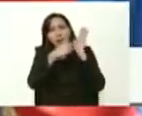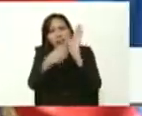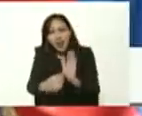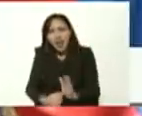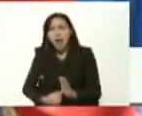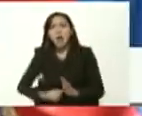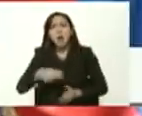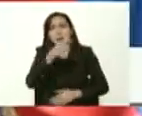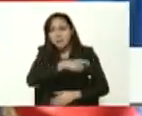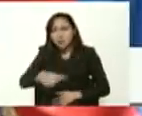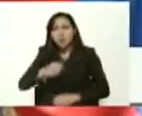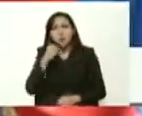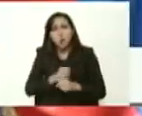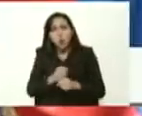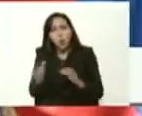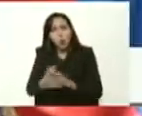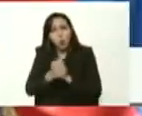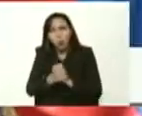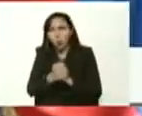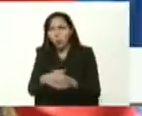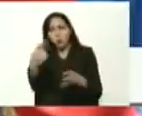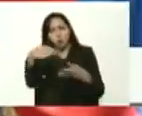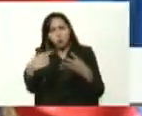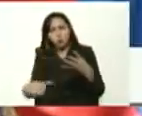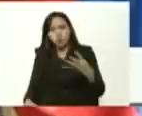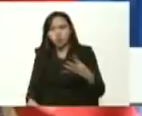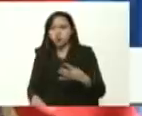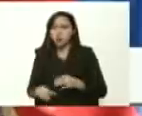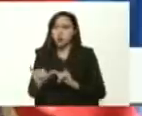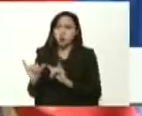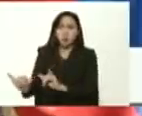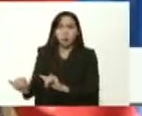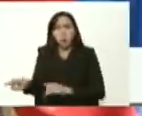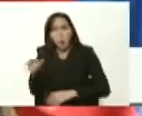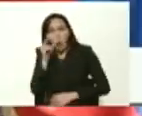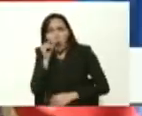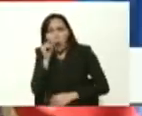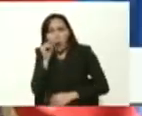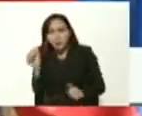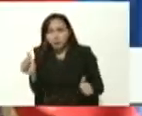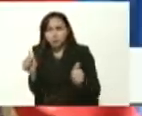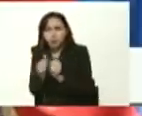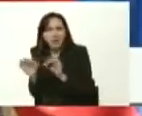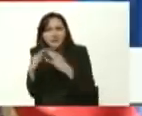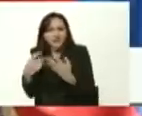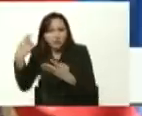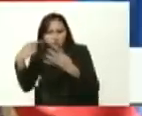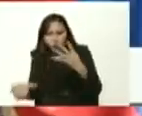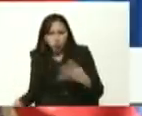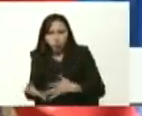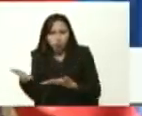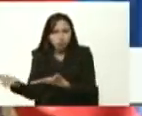accionistas, amigos, amantes de este sujeto, familiares, etc.